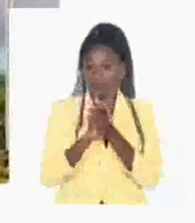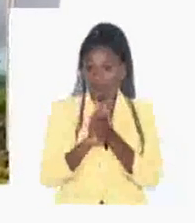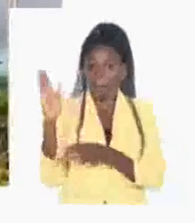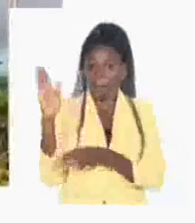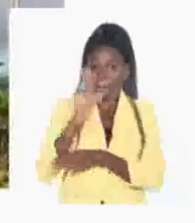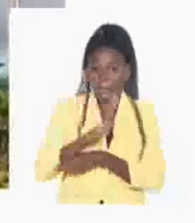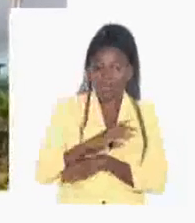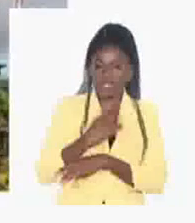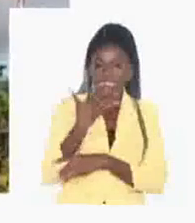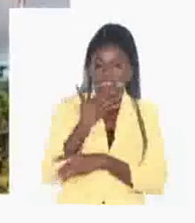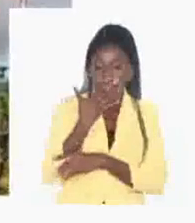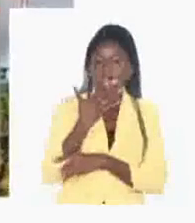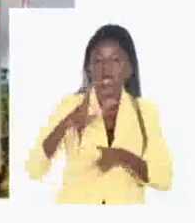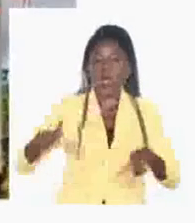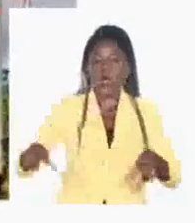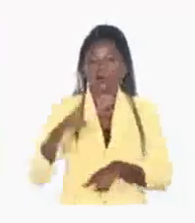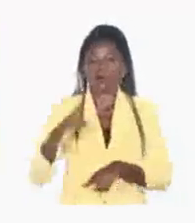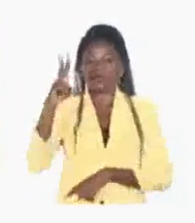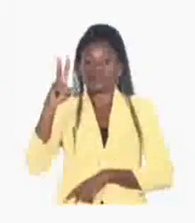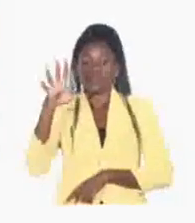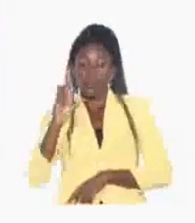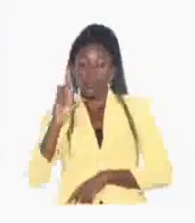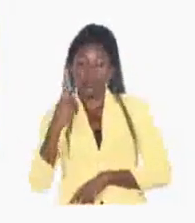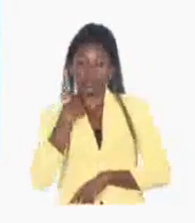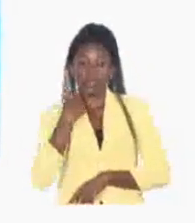medio siglo de vida por el camino de la solidaridad y la cooperación